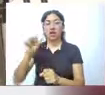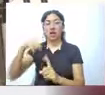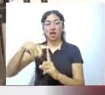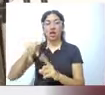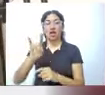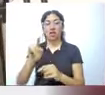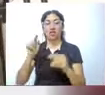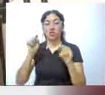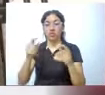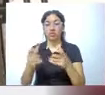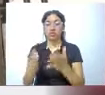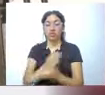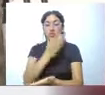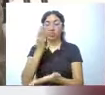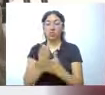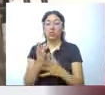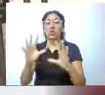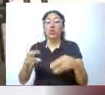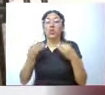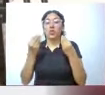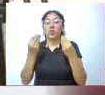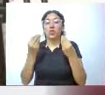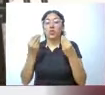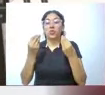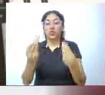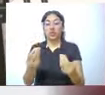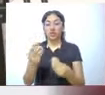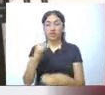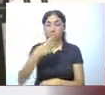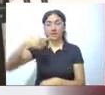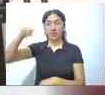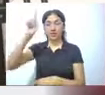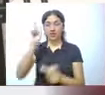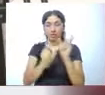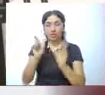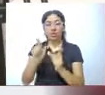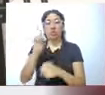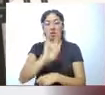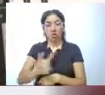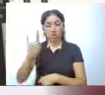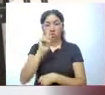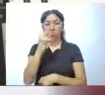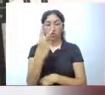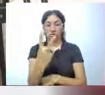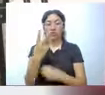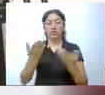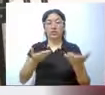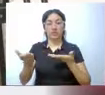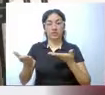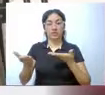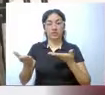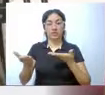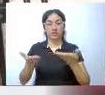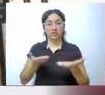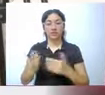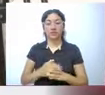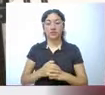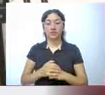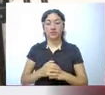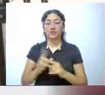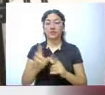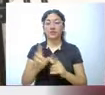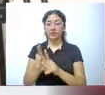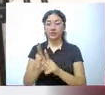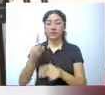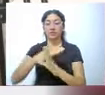este problema ya que son afectados cientos de miles de vecinos que utilizan estos dos servicios y en el mediano plazo tal como